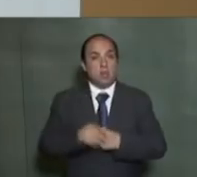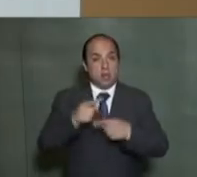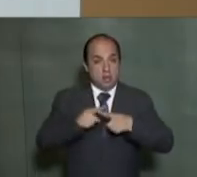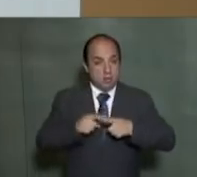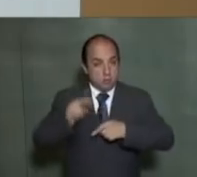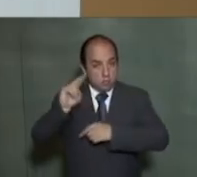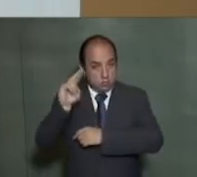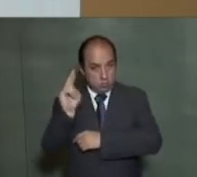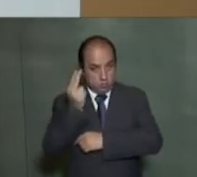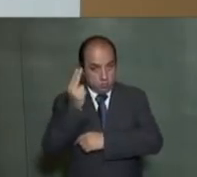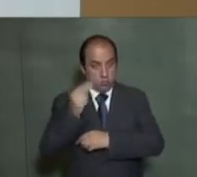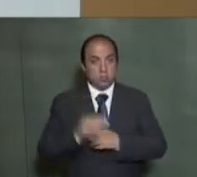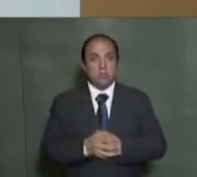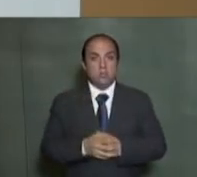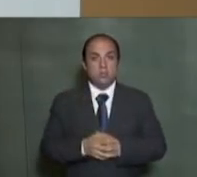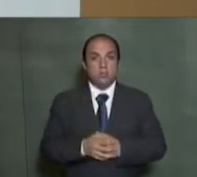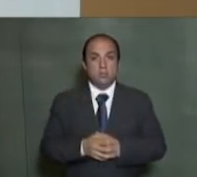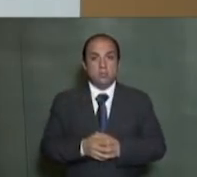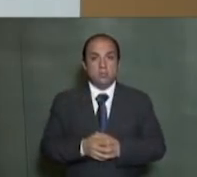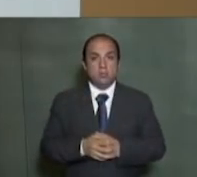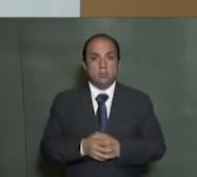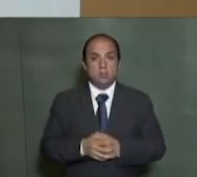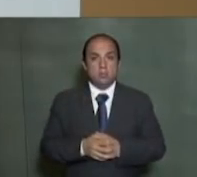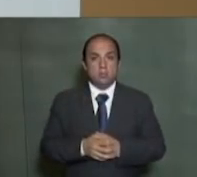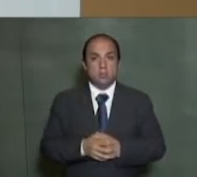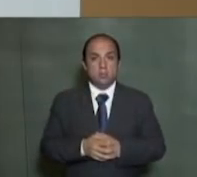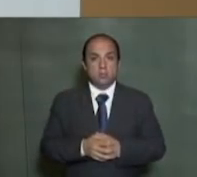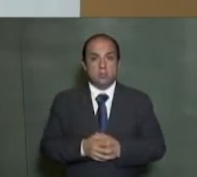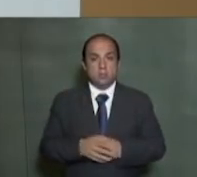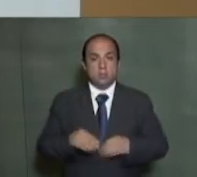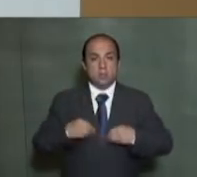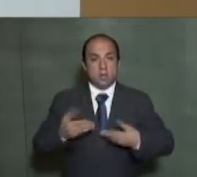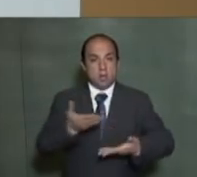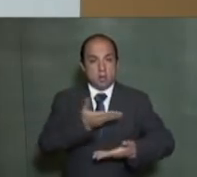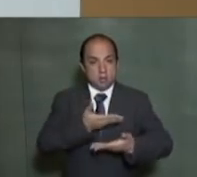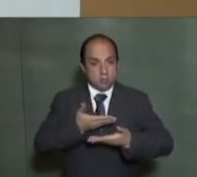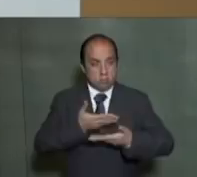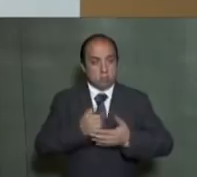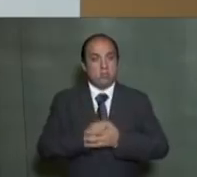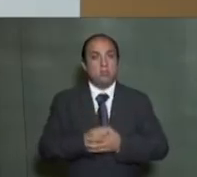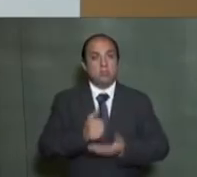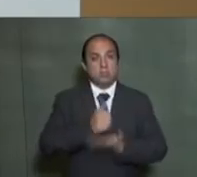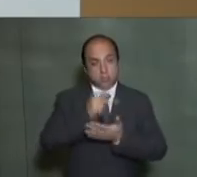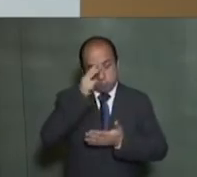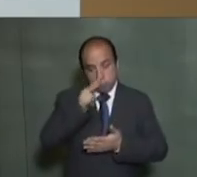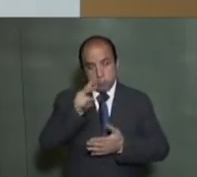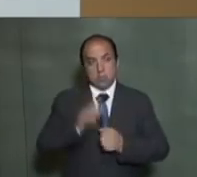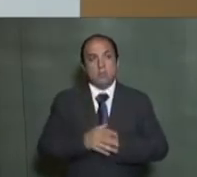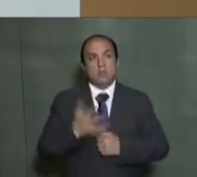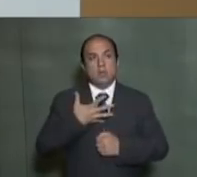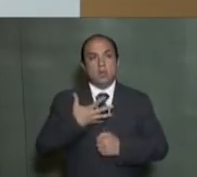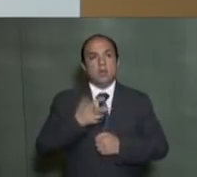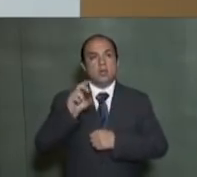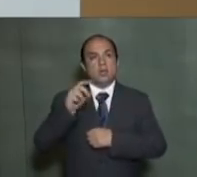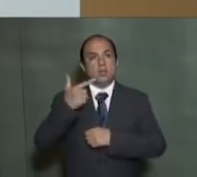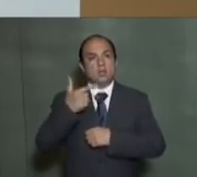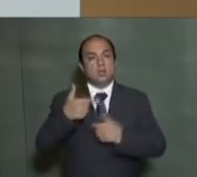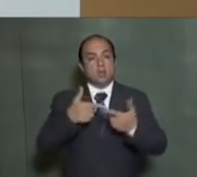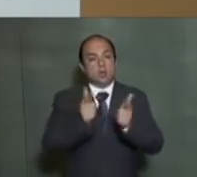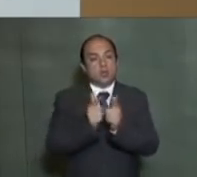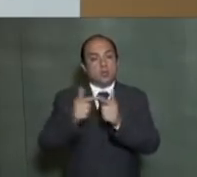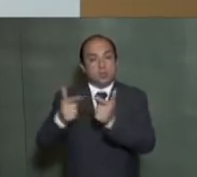universidades que conviven aquí en el área metropolitana. Con esos 101 brigadistas conformamos 37